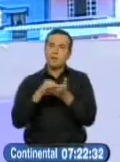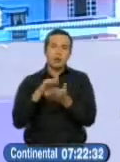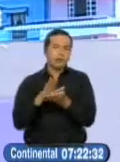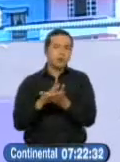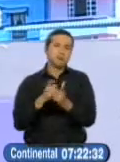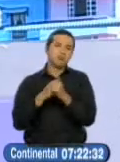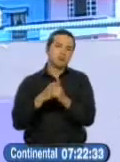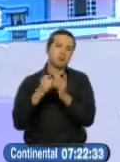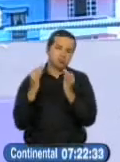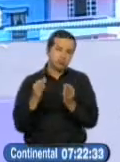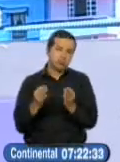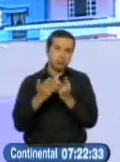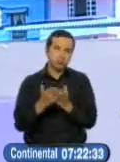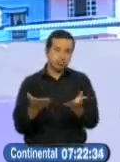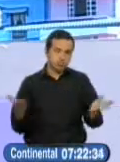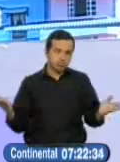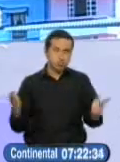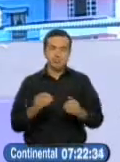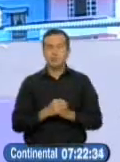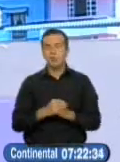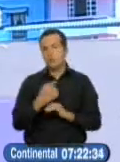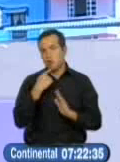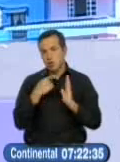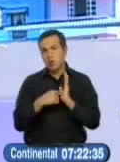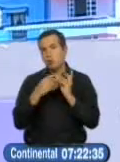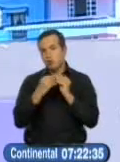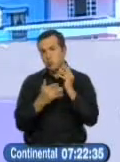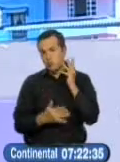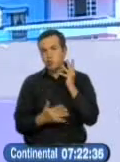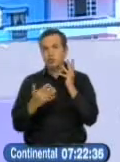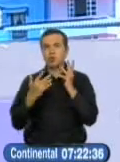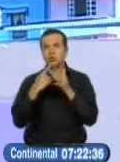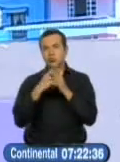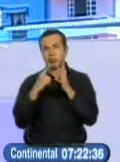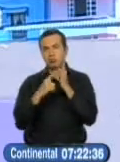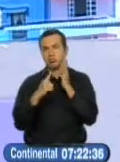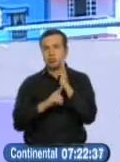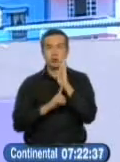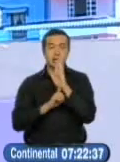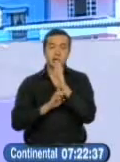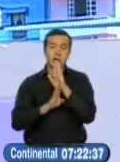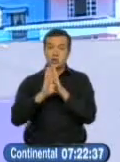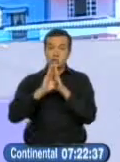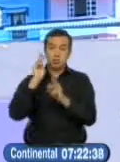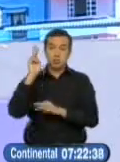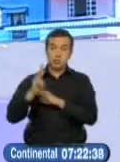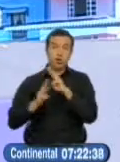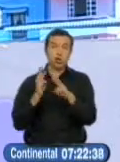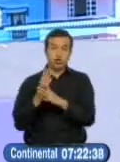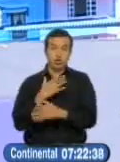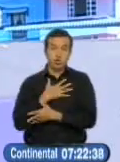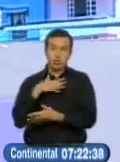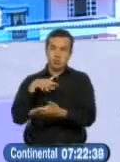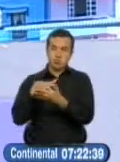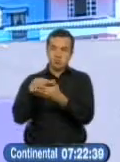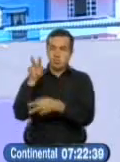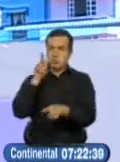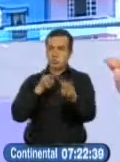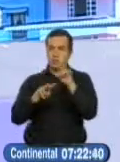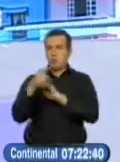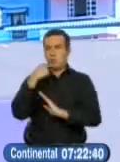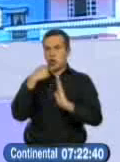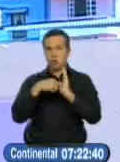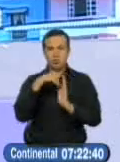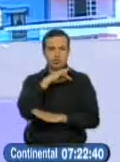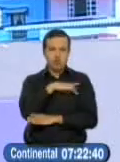si bien tú tienes distintas alternativas de crecimiento, Carlos, a nivel mundial, yo las he estudiado muchas, he visto casos como el